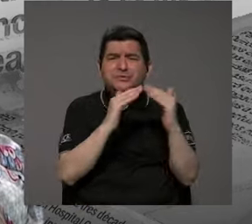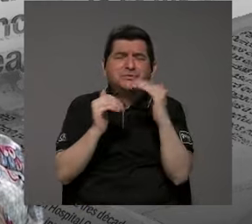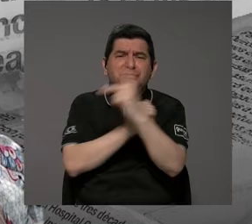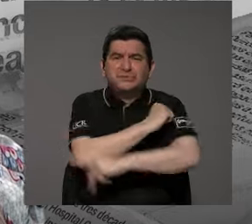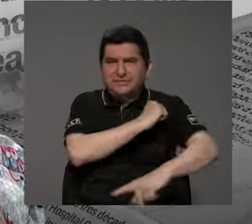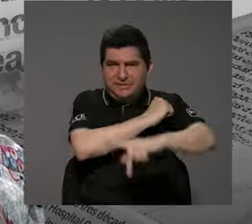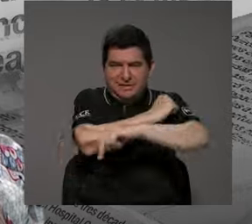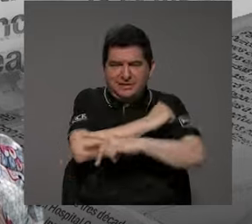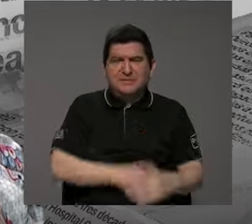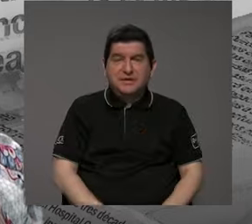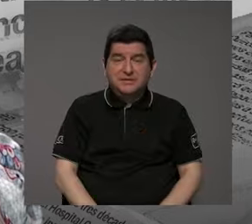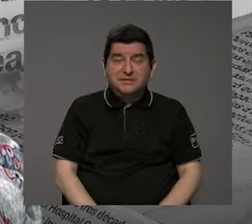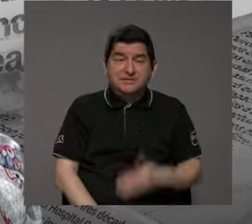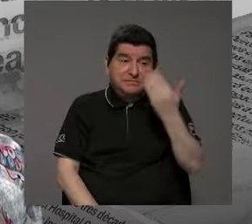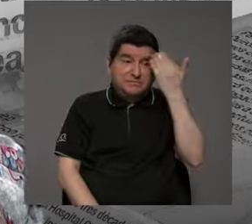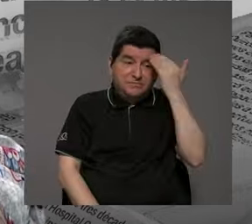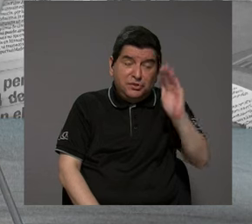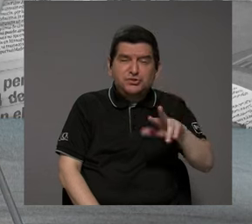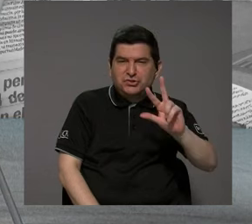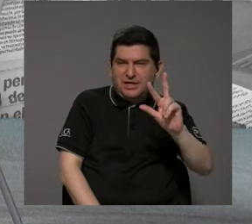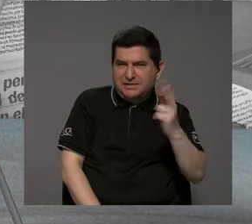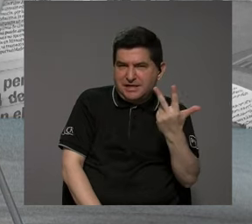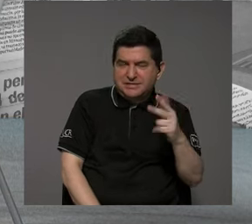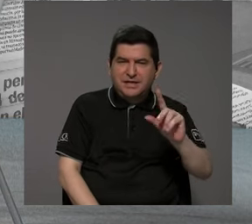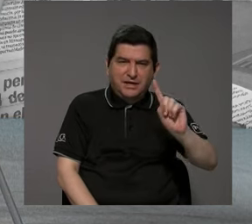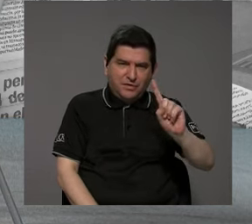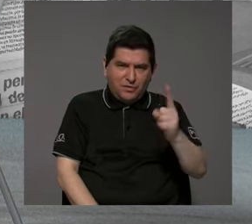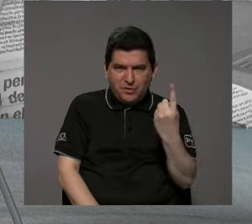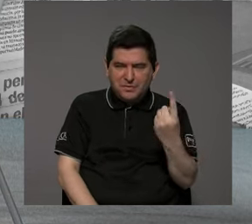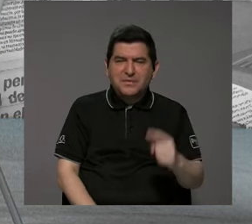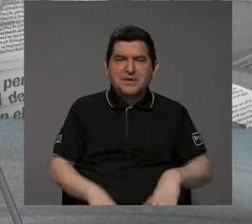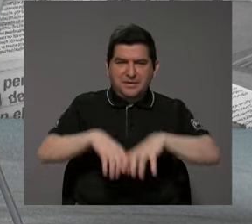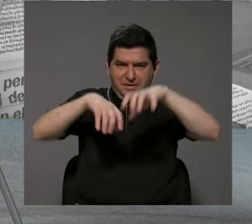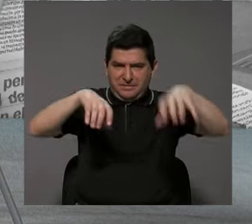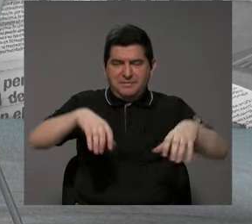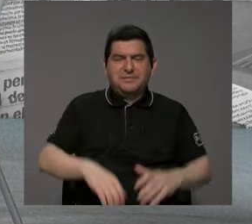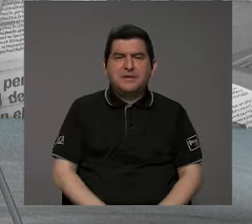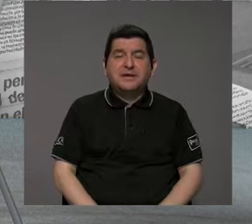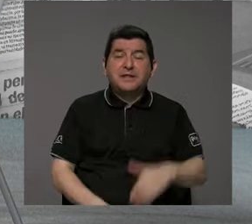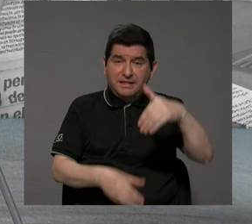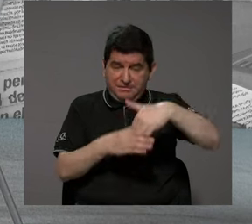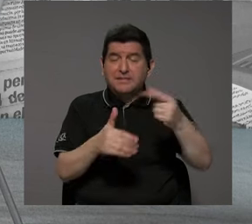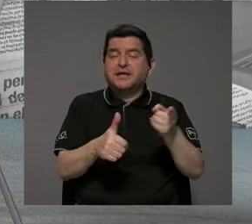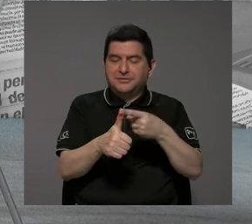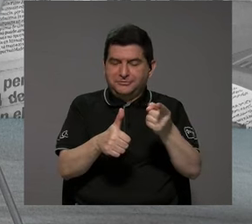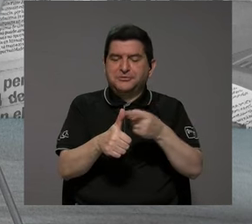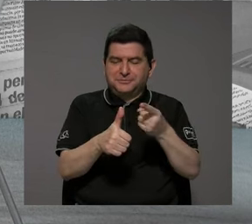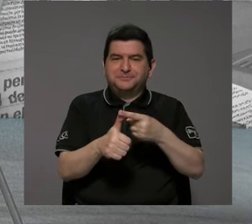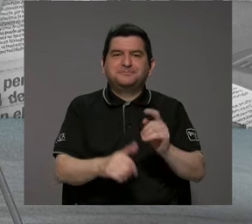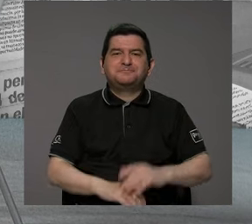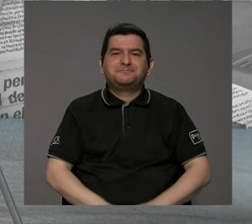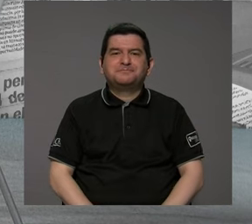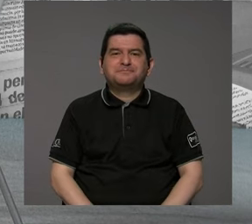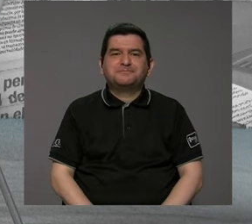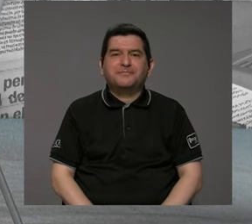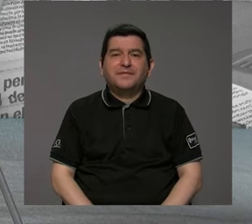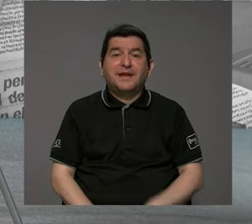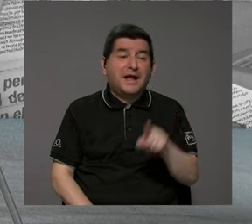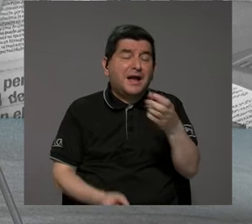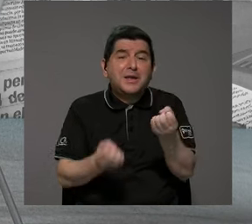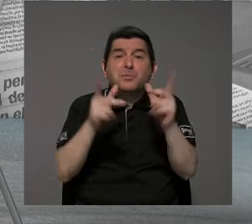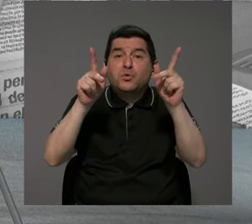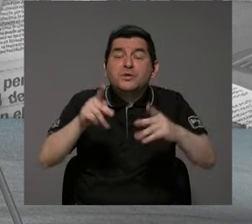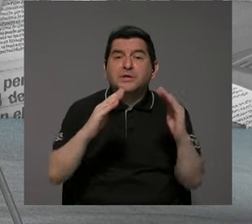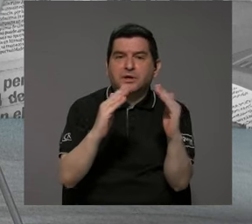país estoy no sé si es el tercero o primer cantón Pero la verdad es que está entre los primeros vive mucha